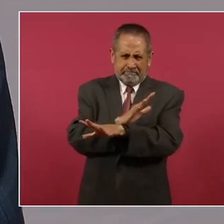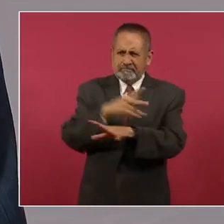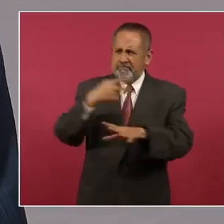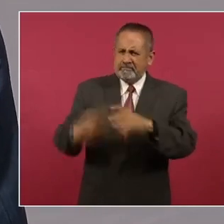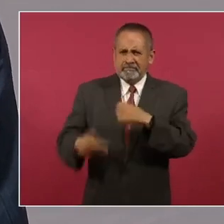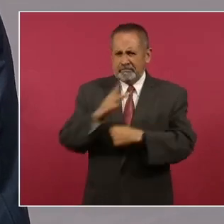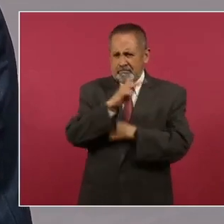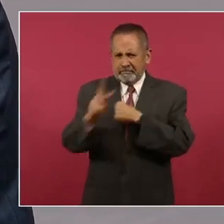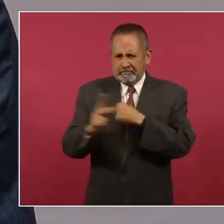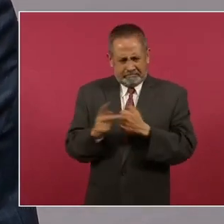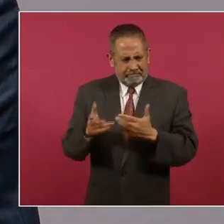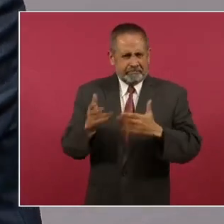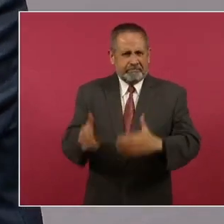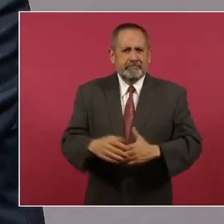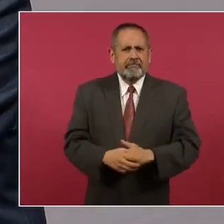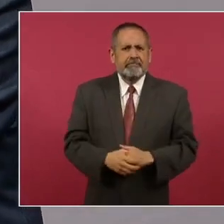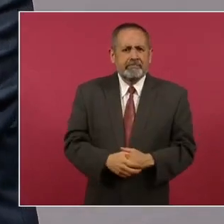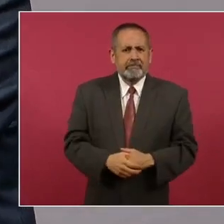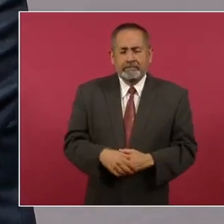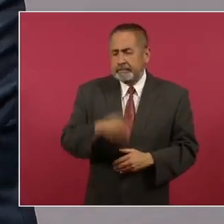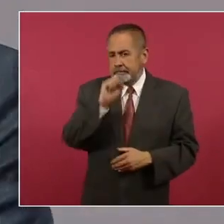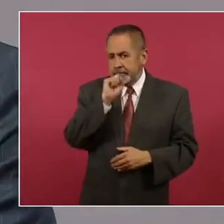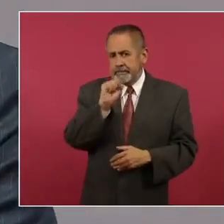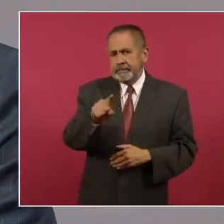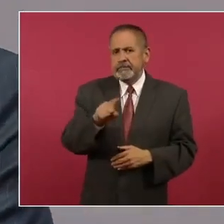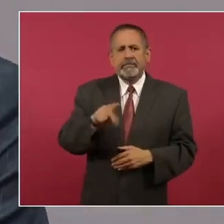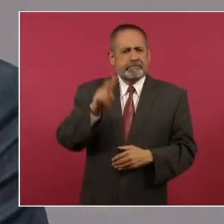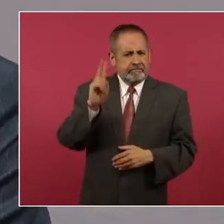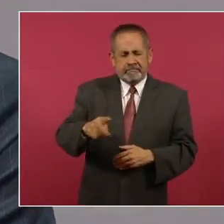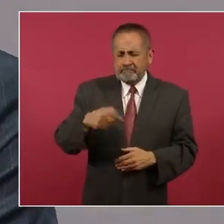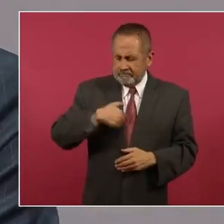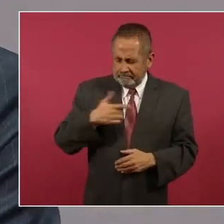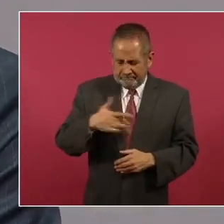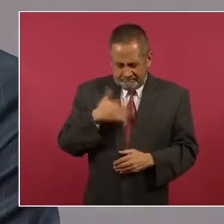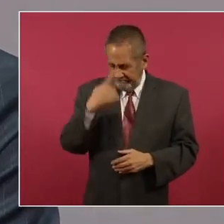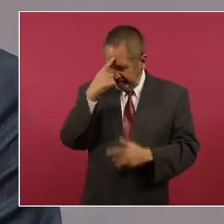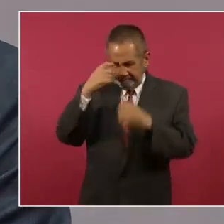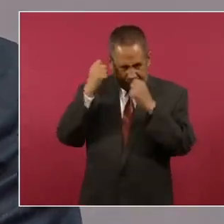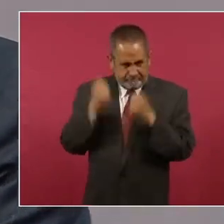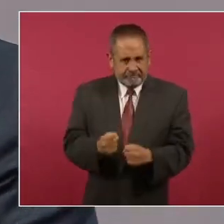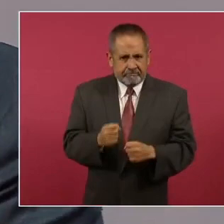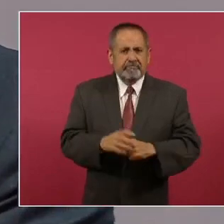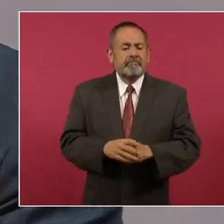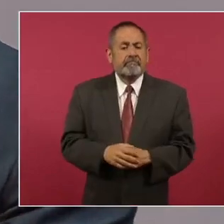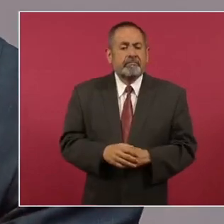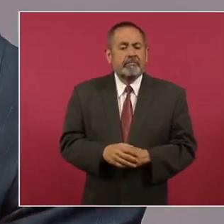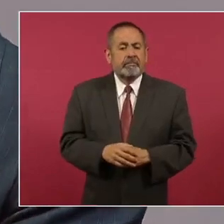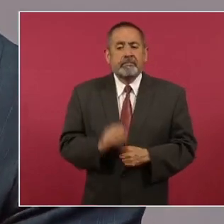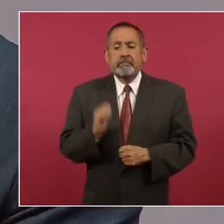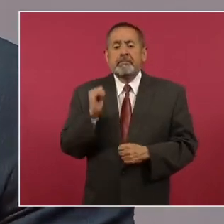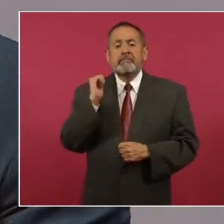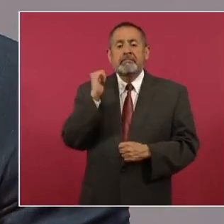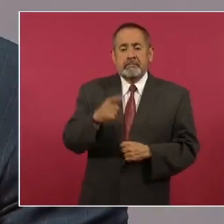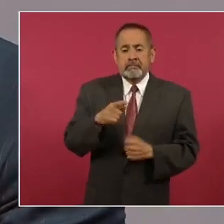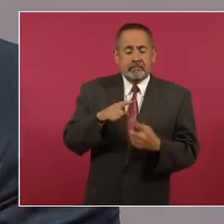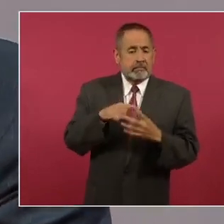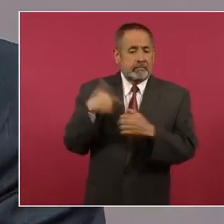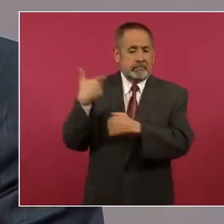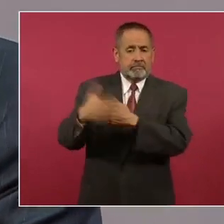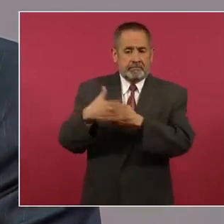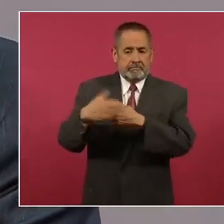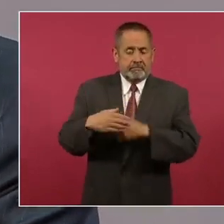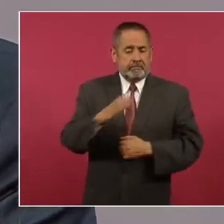nuestro país. También estoy convencido que cualquiera de los aspirantes